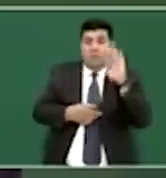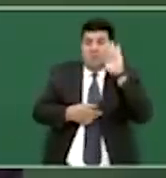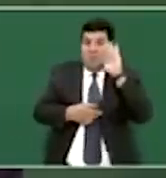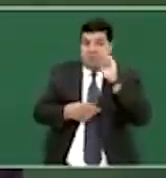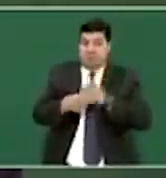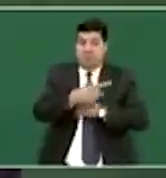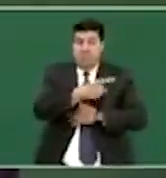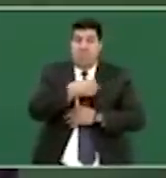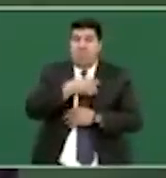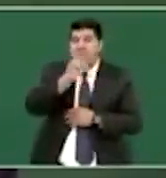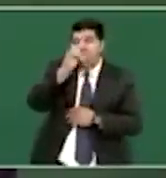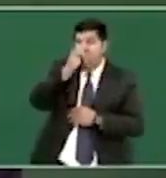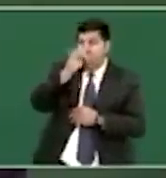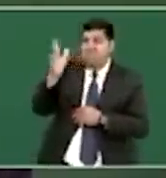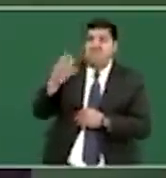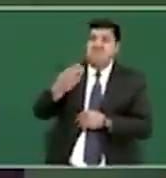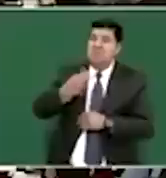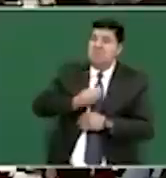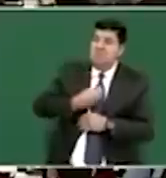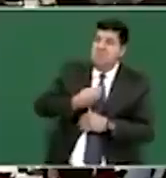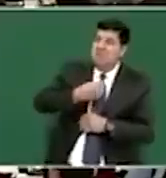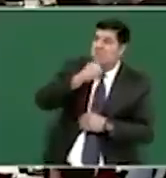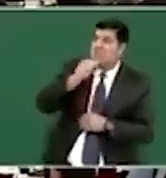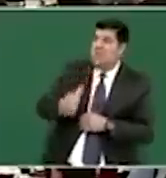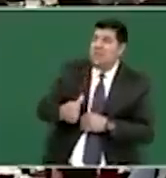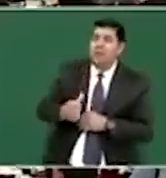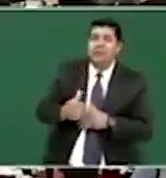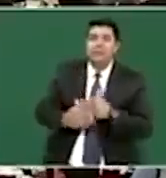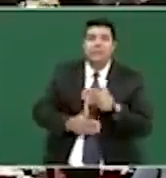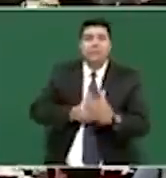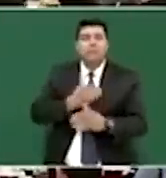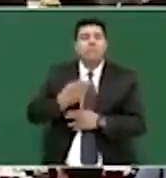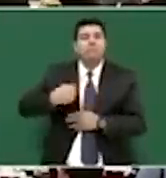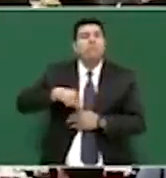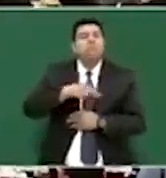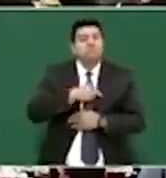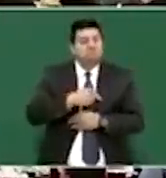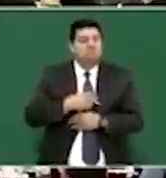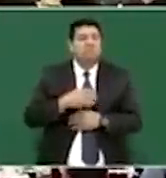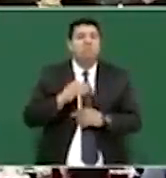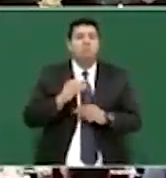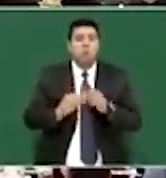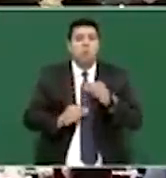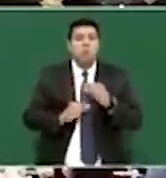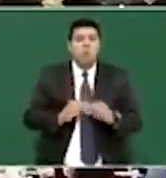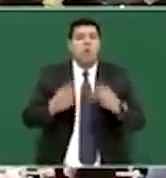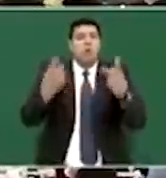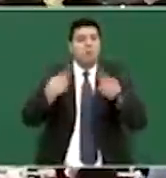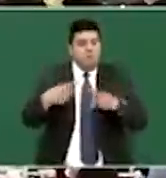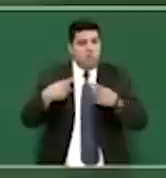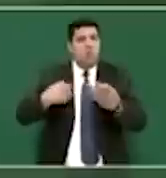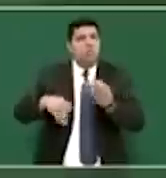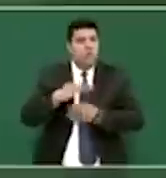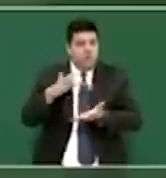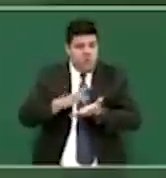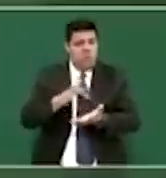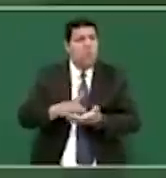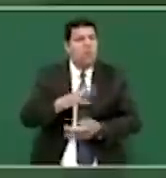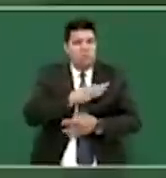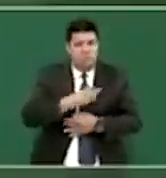los vencimos. Este es un ejemplo de que con el apoyo del pueblo se